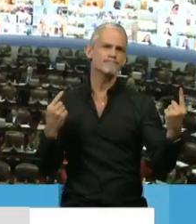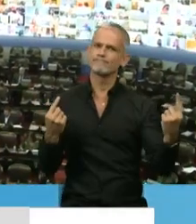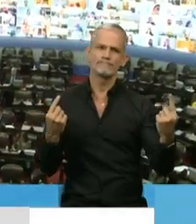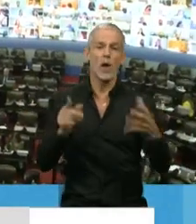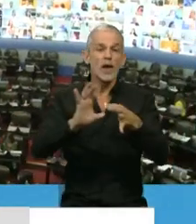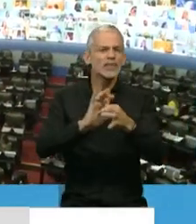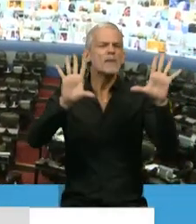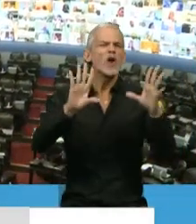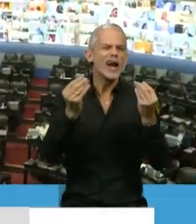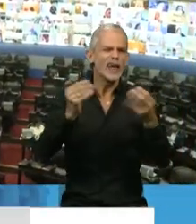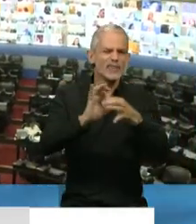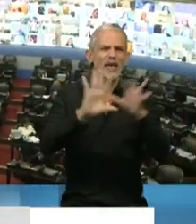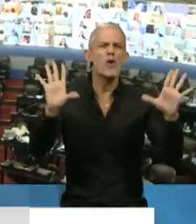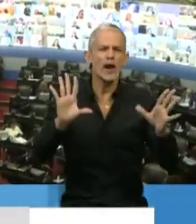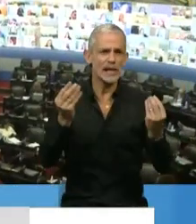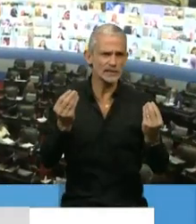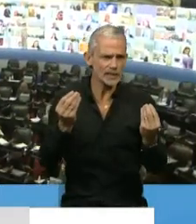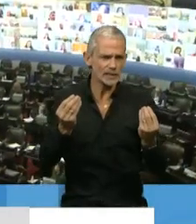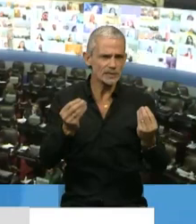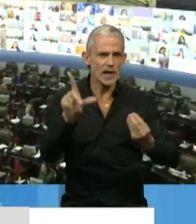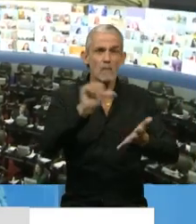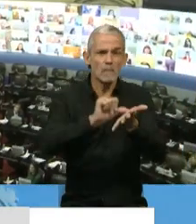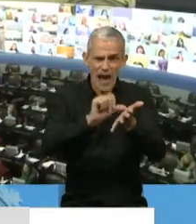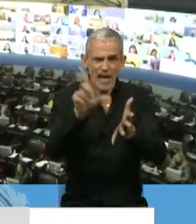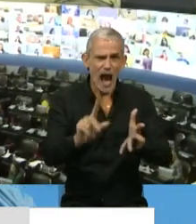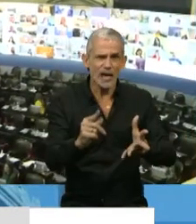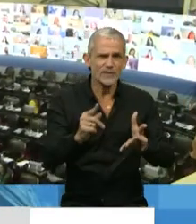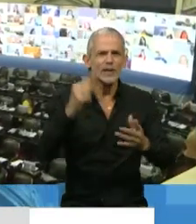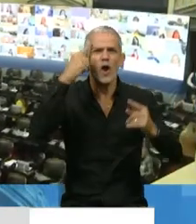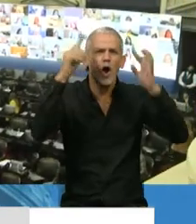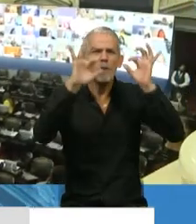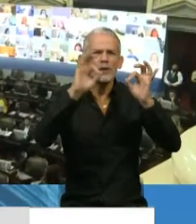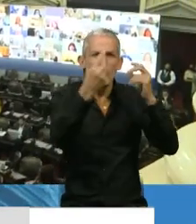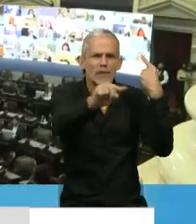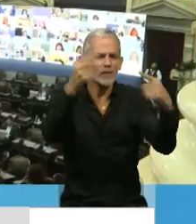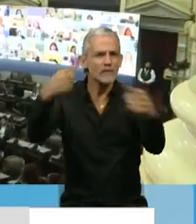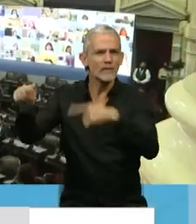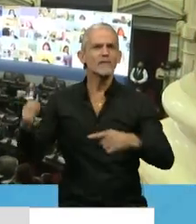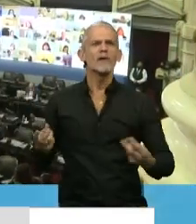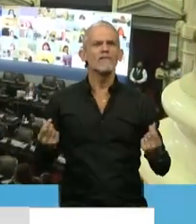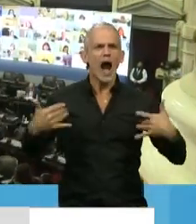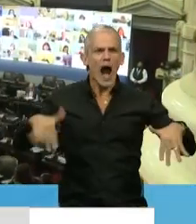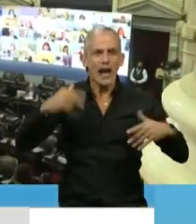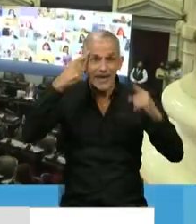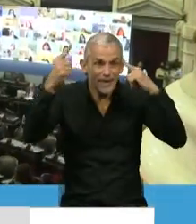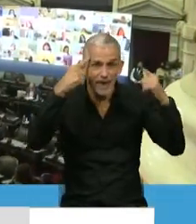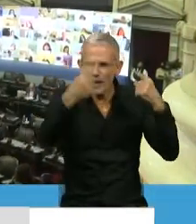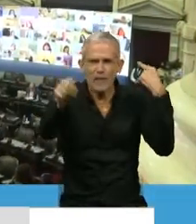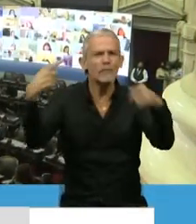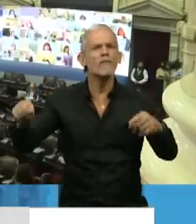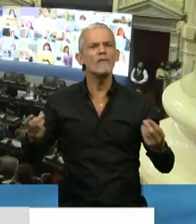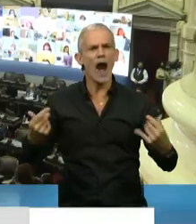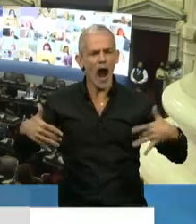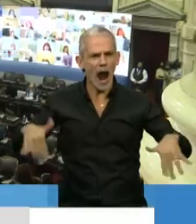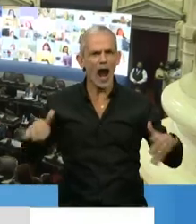democracias y la República, ¿sabe qué? Tienen la ventaja de la pluralidad de voces y de las ideas, de